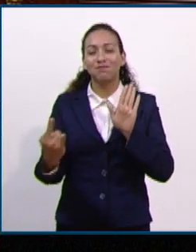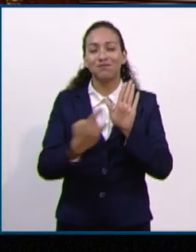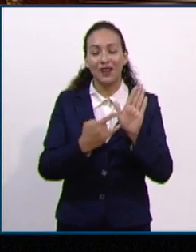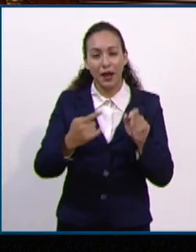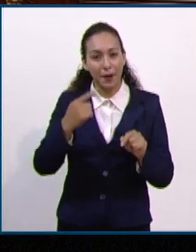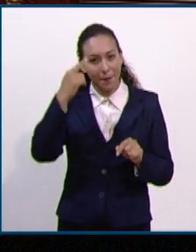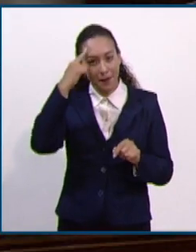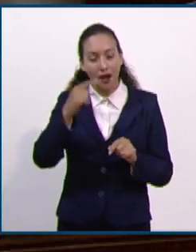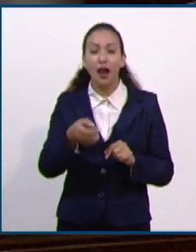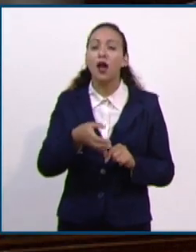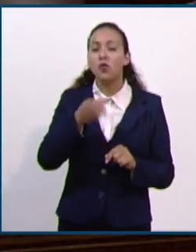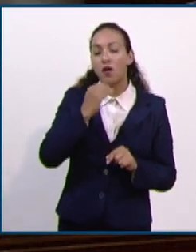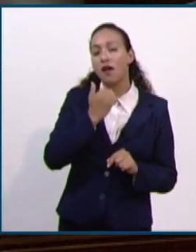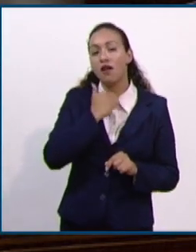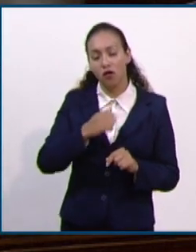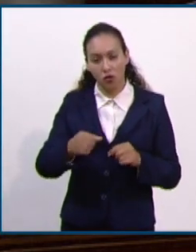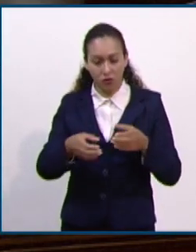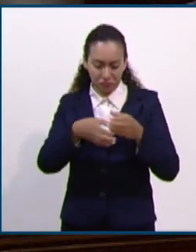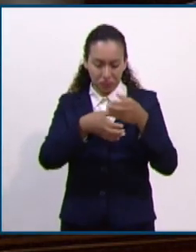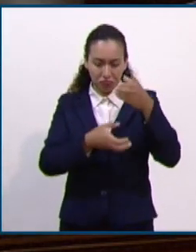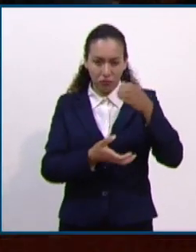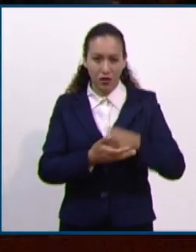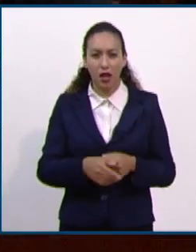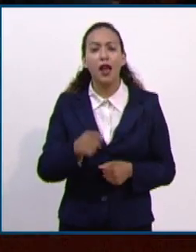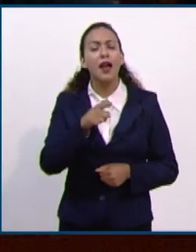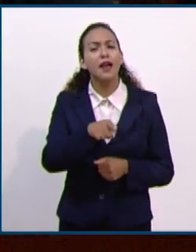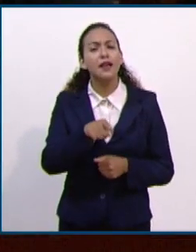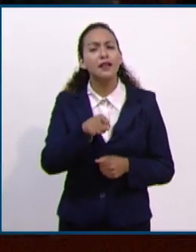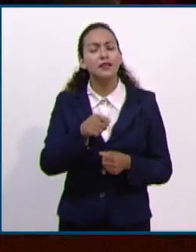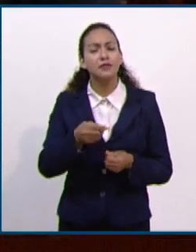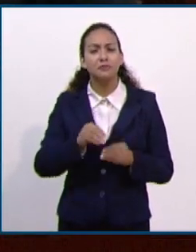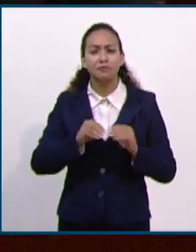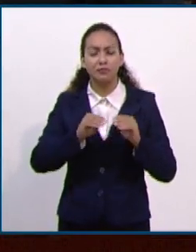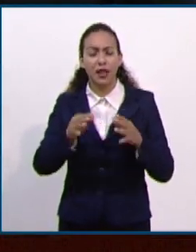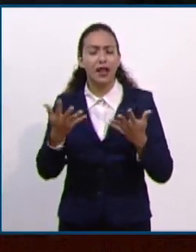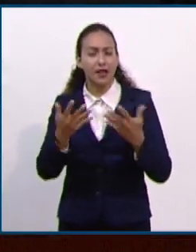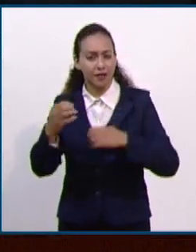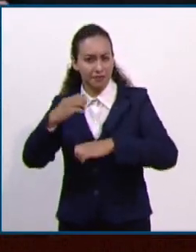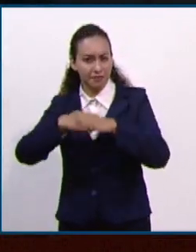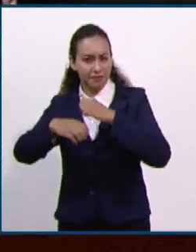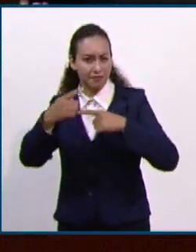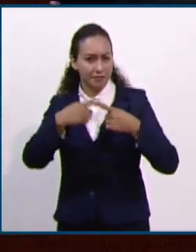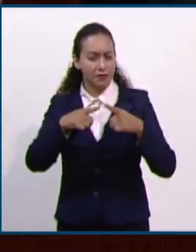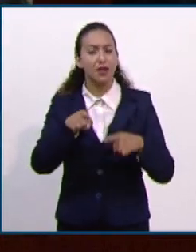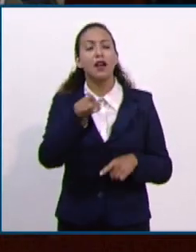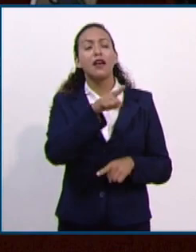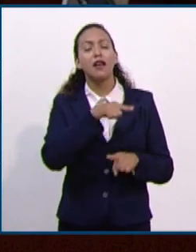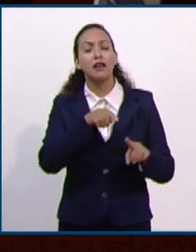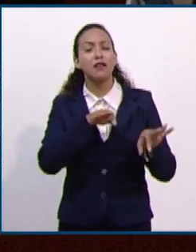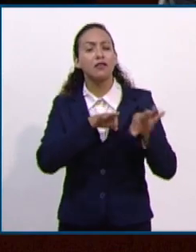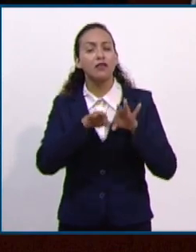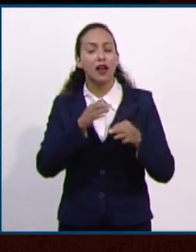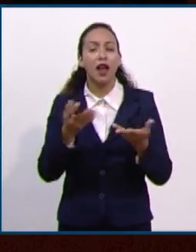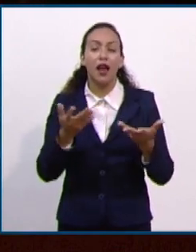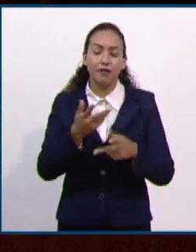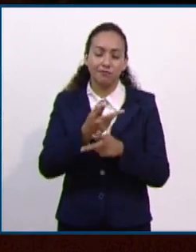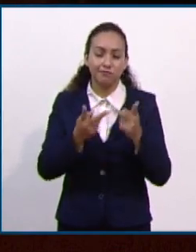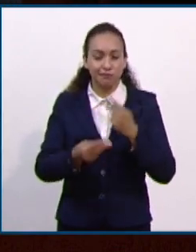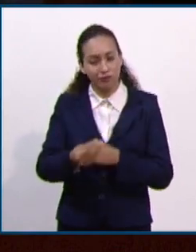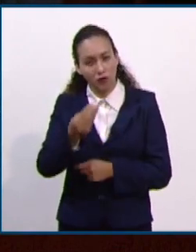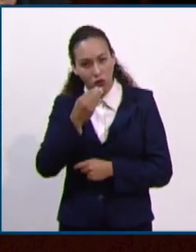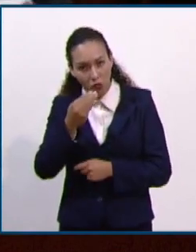alcohólicas preenvasados. Los amparos fueron promovidos por distintas empresas que se dedican a la fabricación de productos